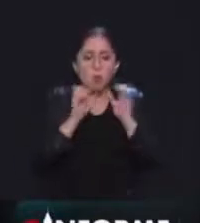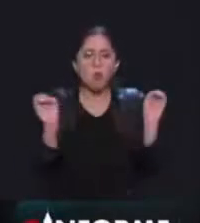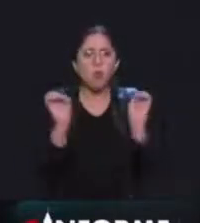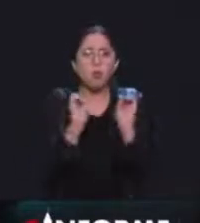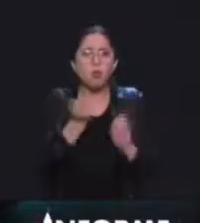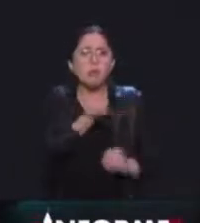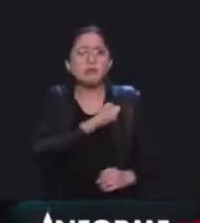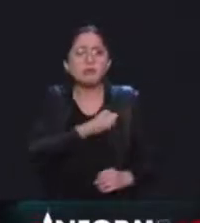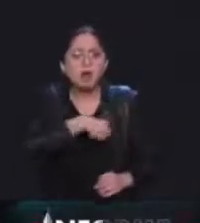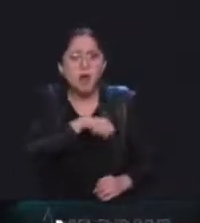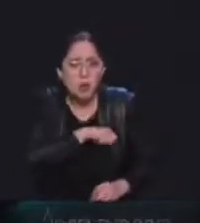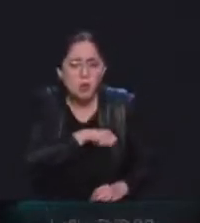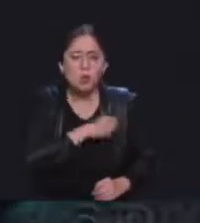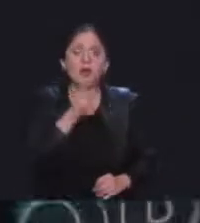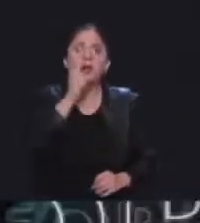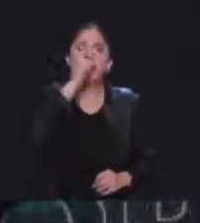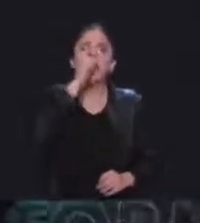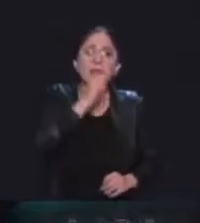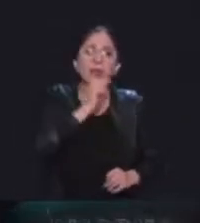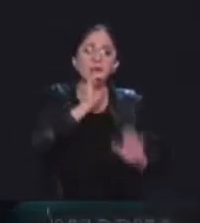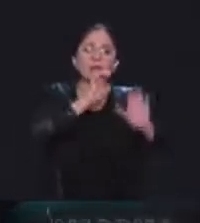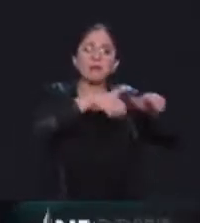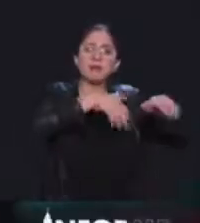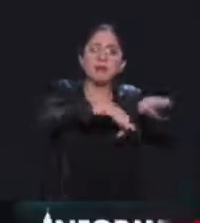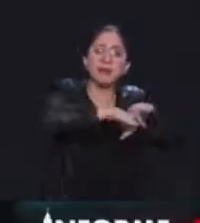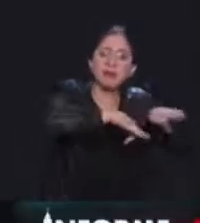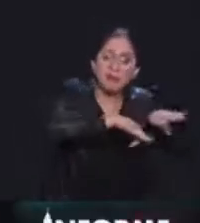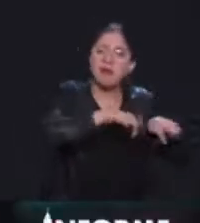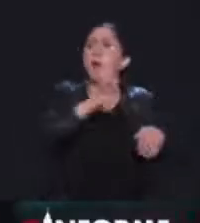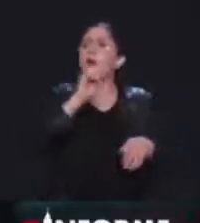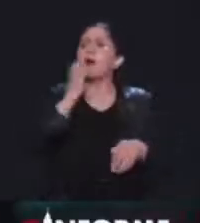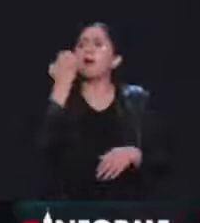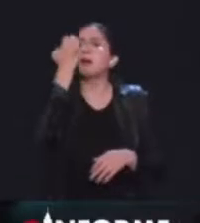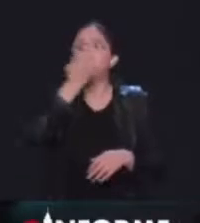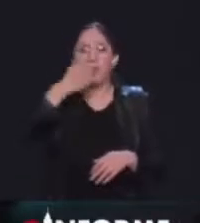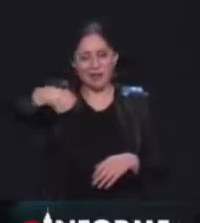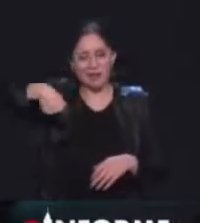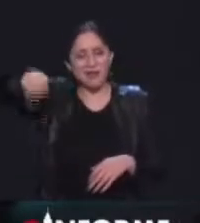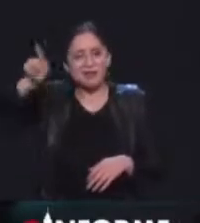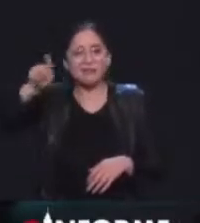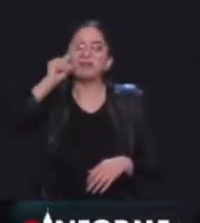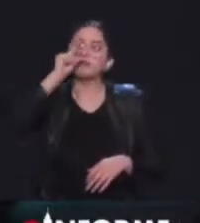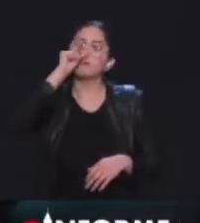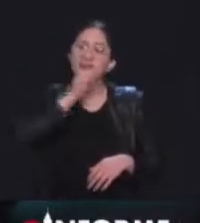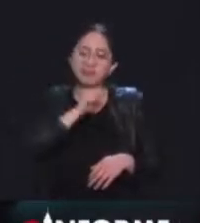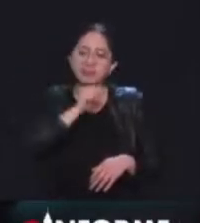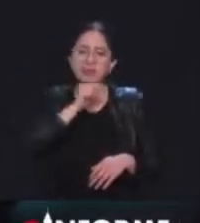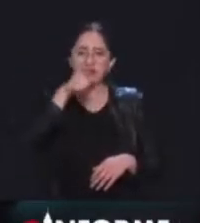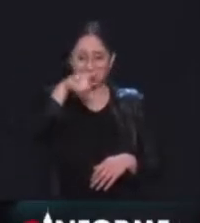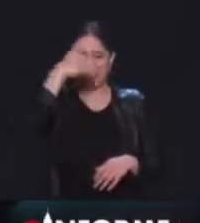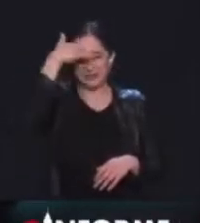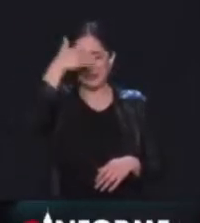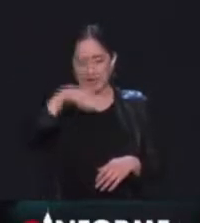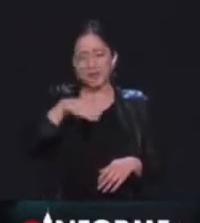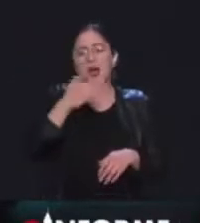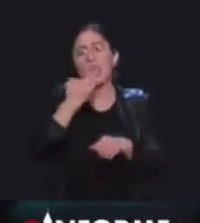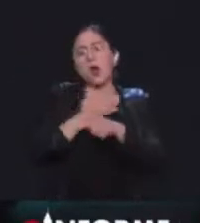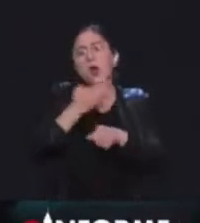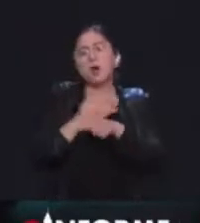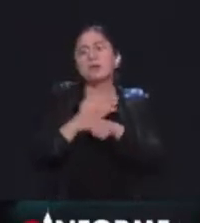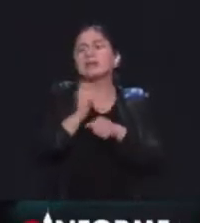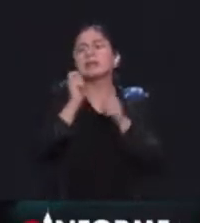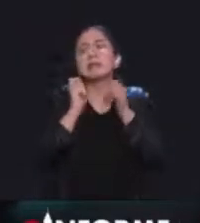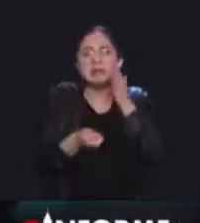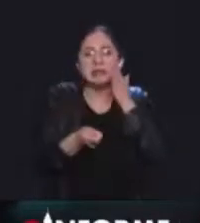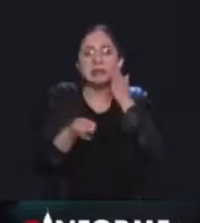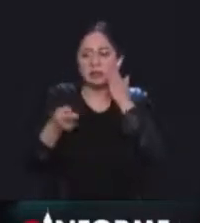en el ámbito laboral, la educación, en muchas dimensiones. Y el día de hoy, pues, hablamos particularmente del principal de ellos,